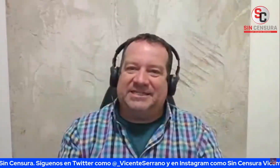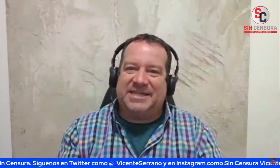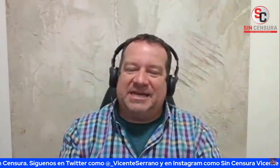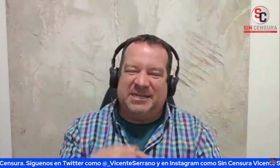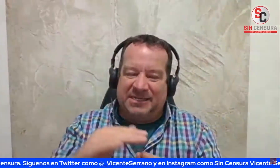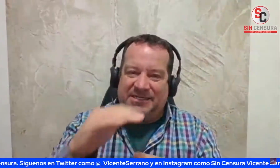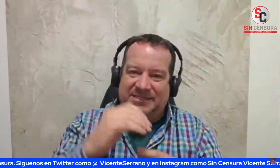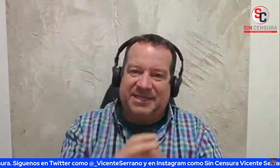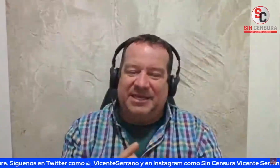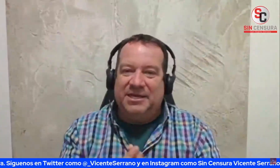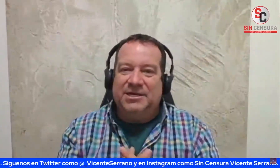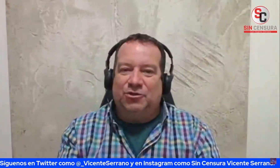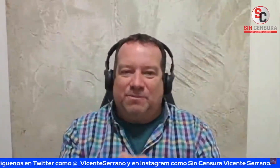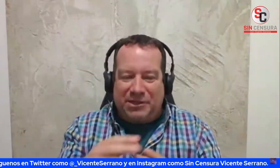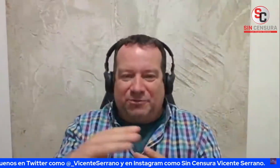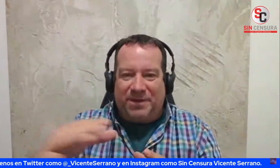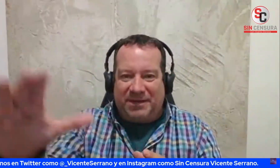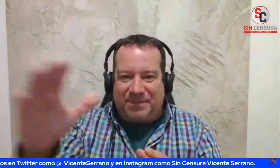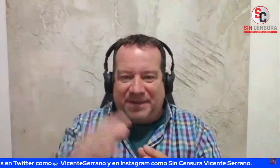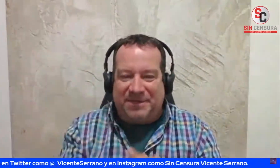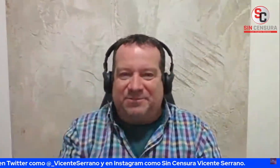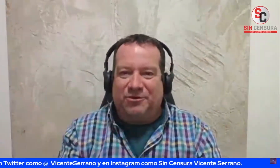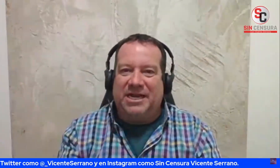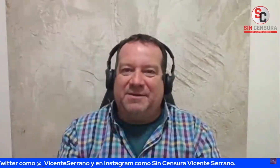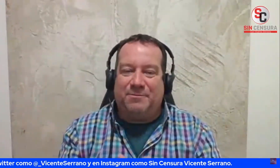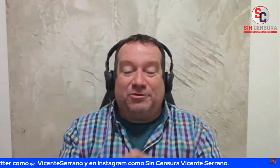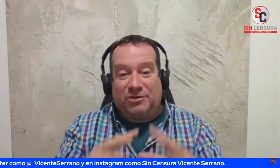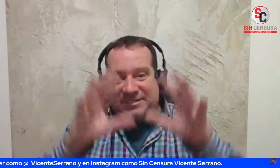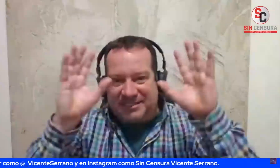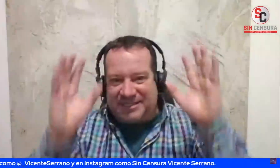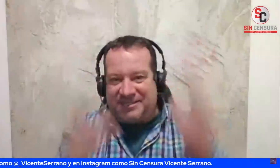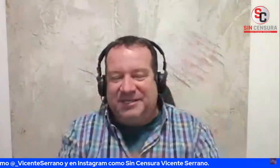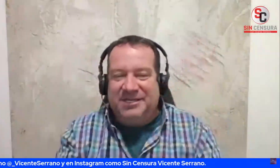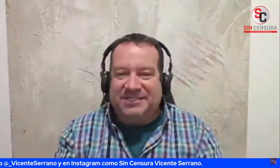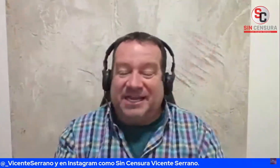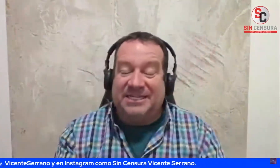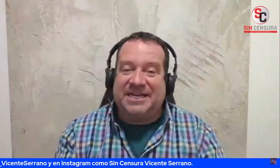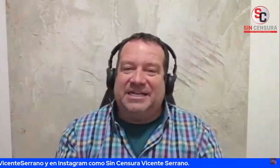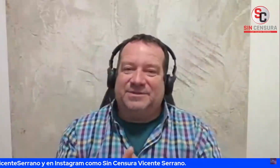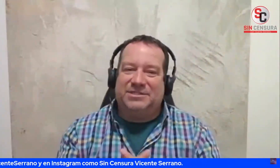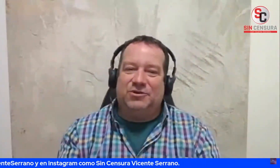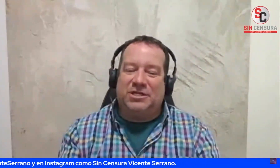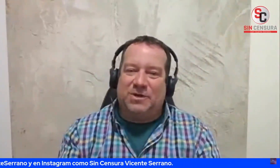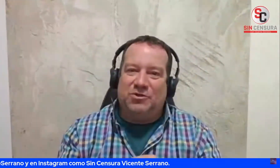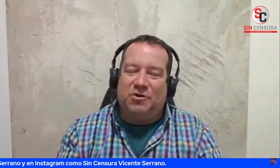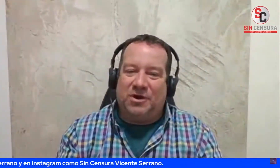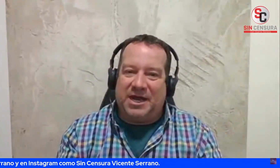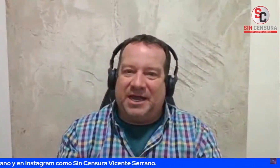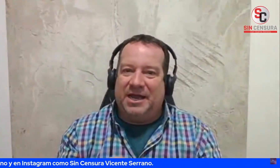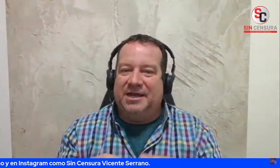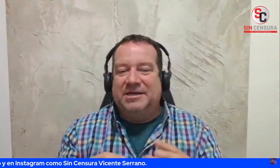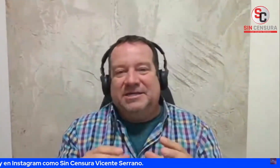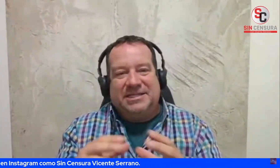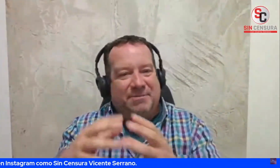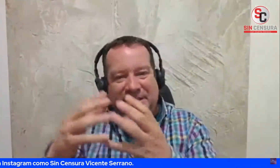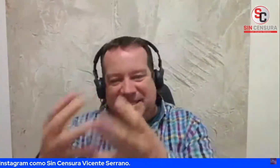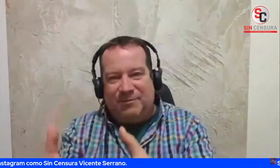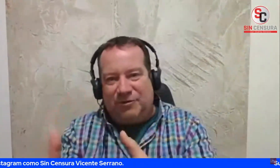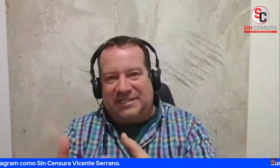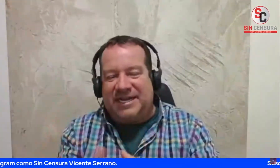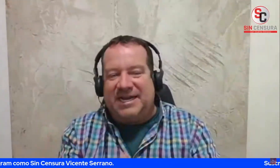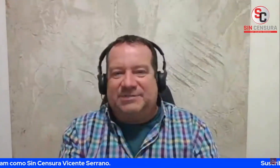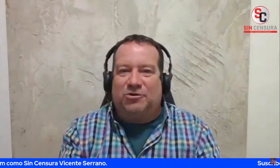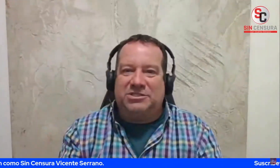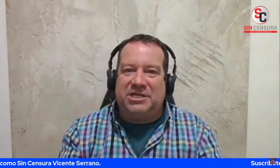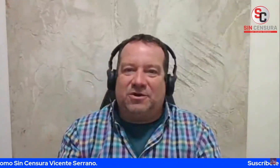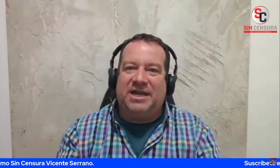acahuales que están tumbando para que pase por ahí la vía, pues ahora sí se rasgan las vestiduras, cuando también